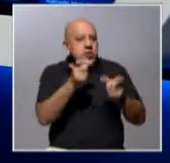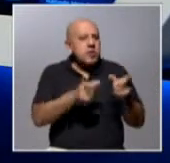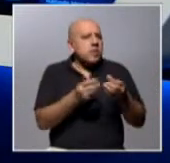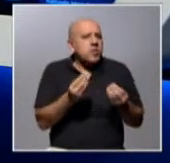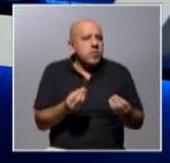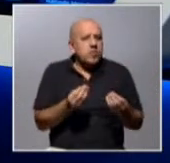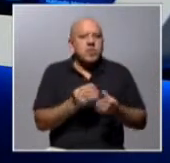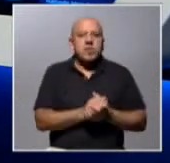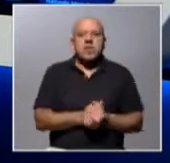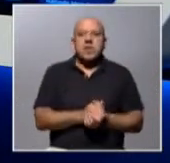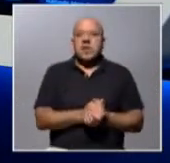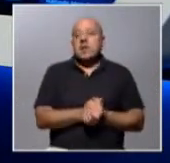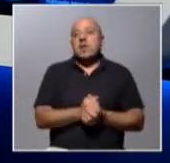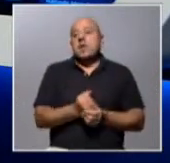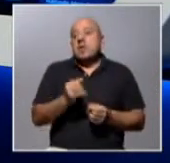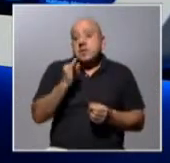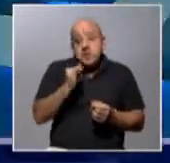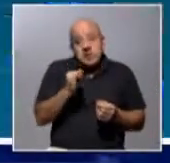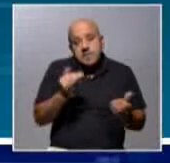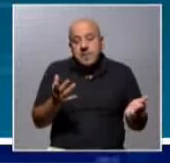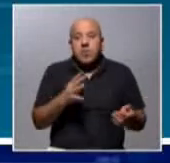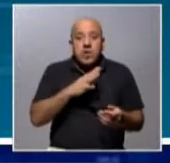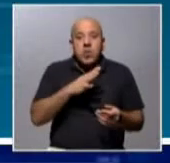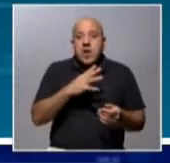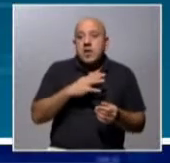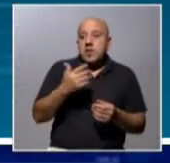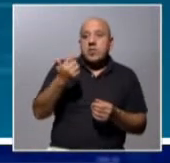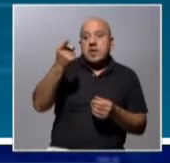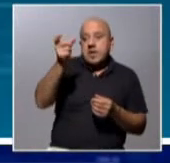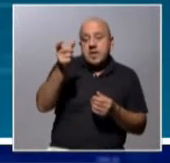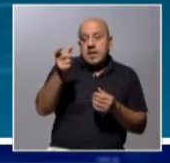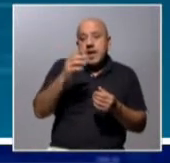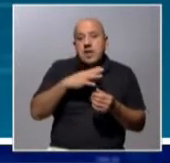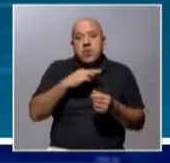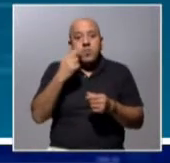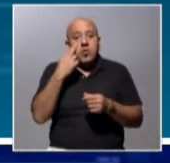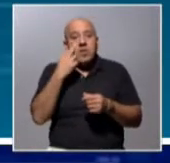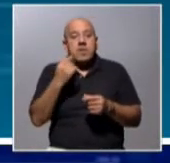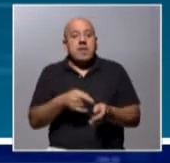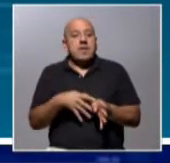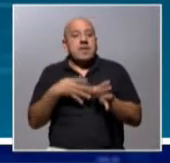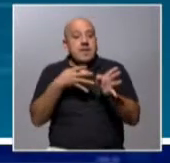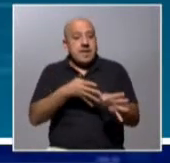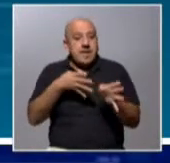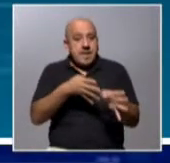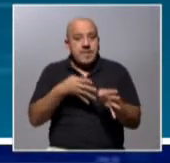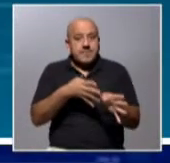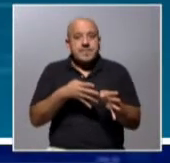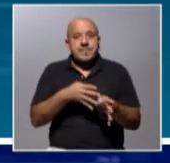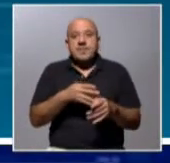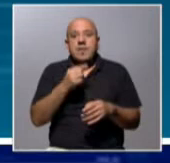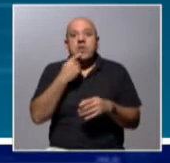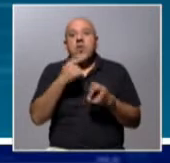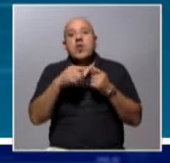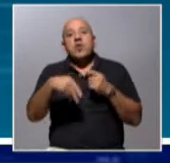realidad lo que nos está pasando es que cuando hay un enemigo externo, eso nos une, ¿no? Pasa en las guerras, pasa en el estadio, cuando vamos a ver un partido